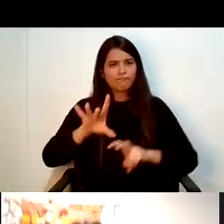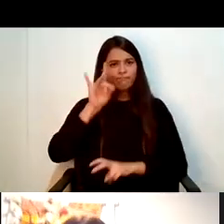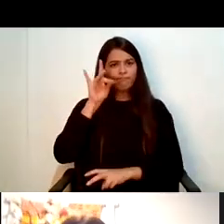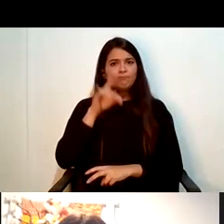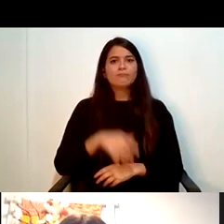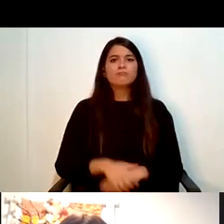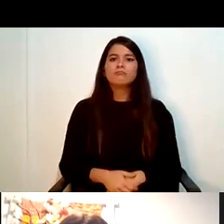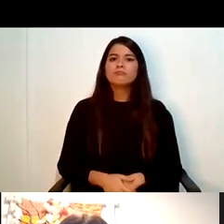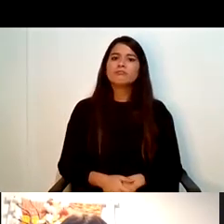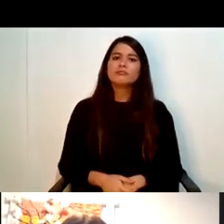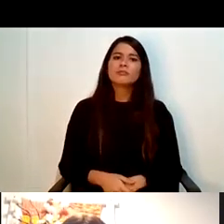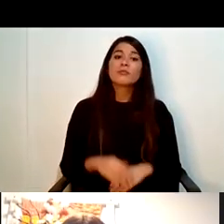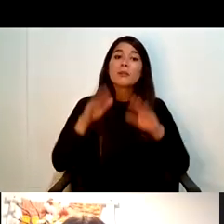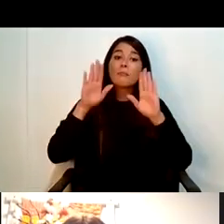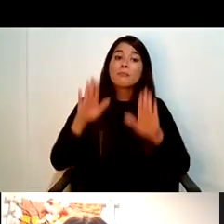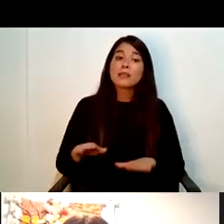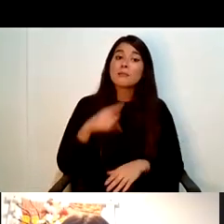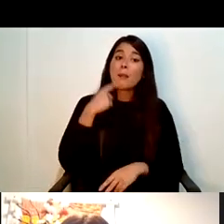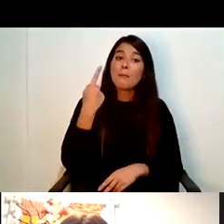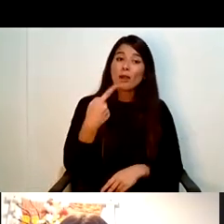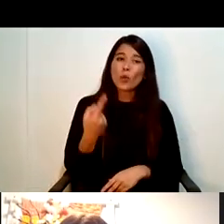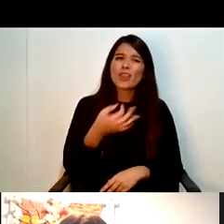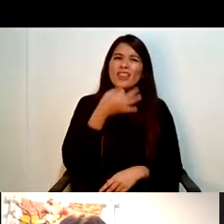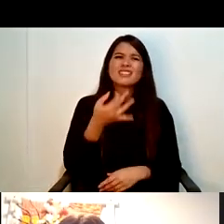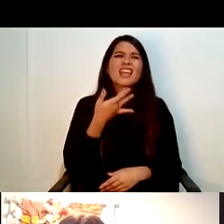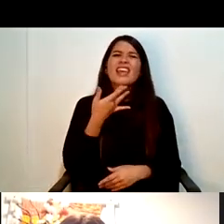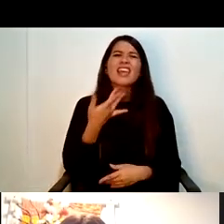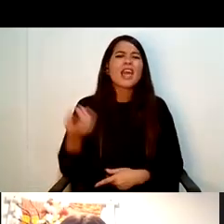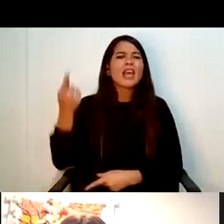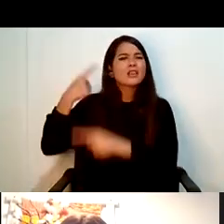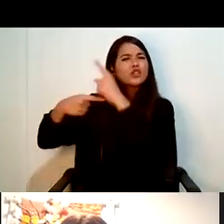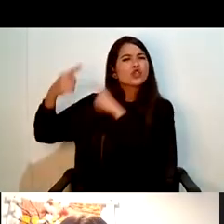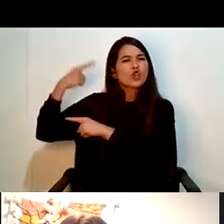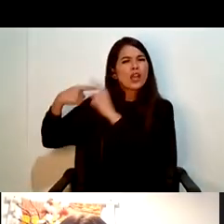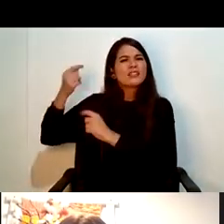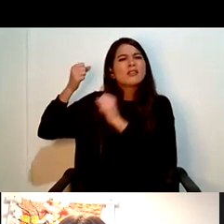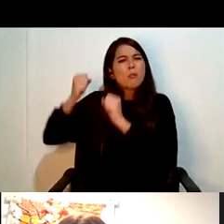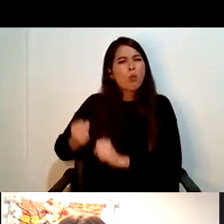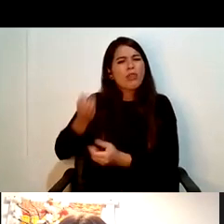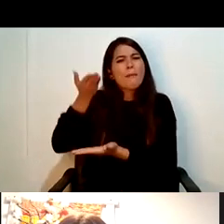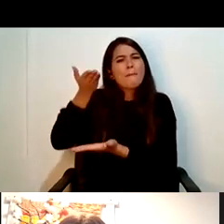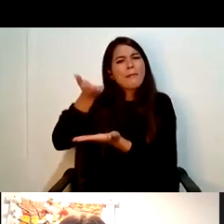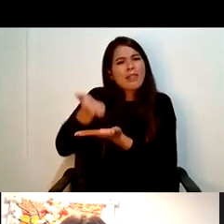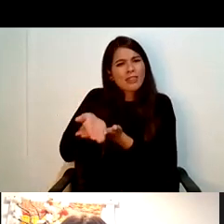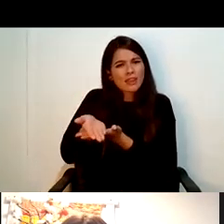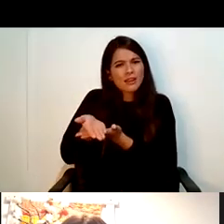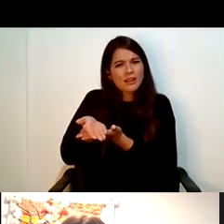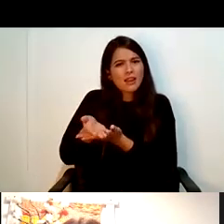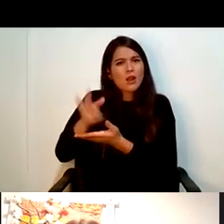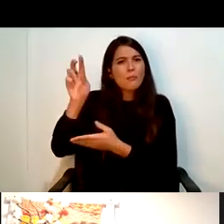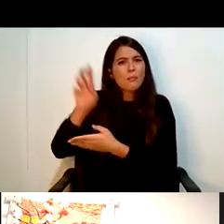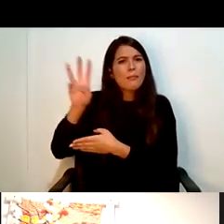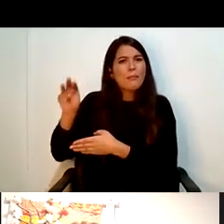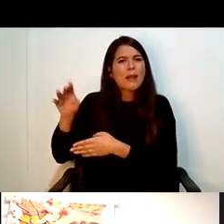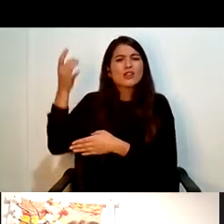Ya, dentro de la misma pregunta dice, ¿qué historial se podría pedir a un apoderado en las condiciones actuales que solo envía un